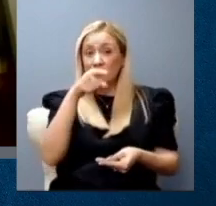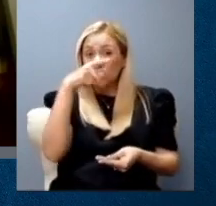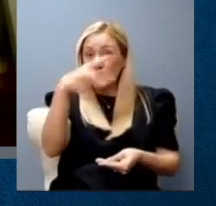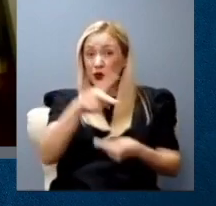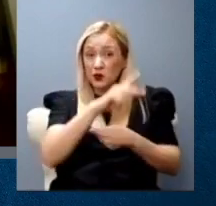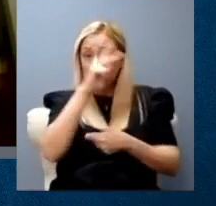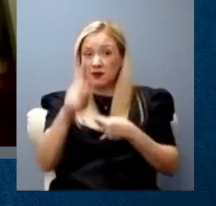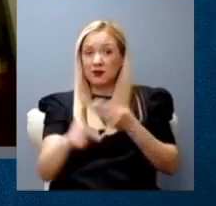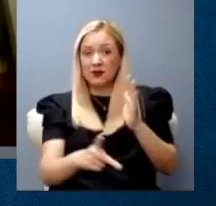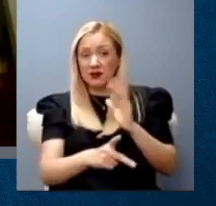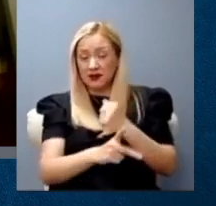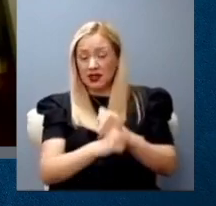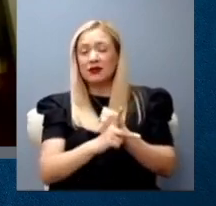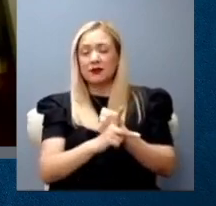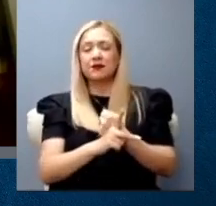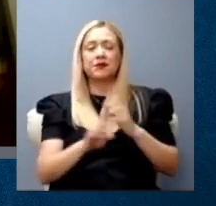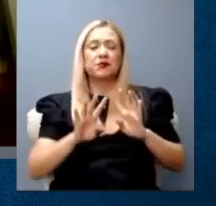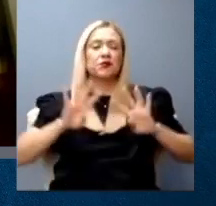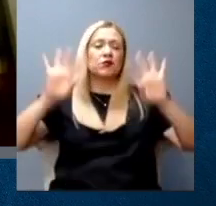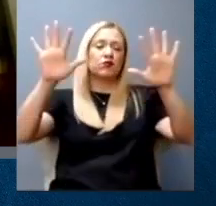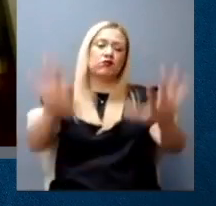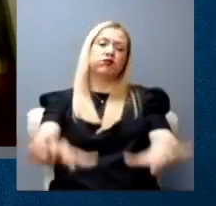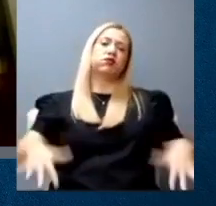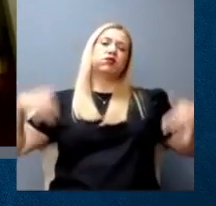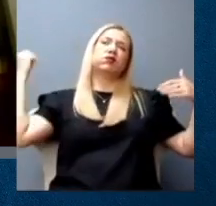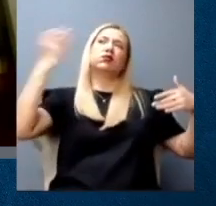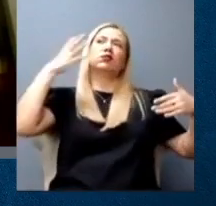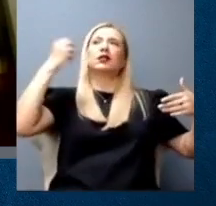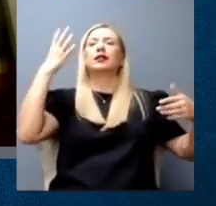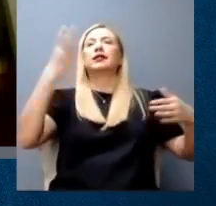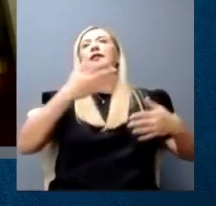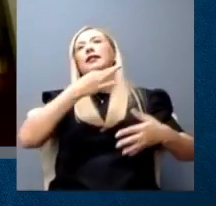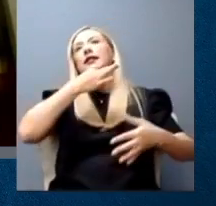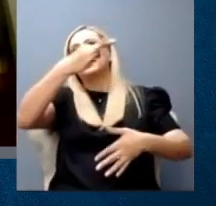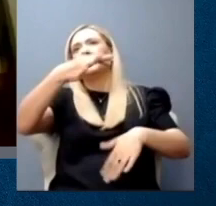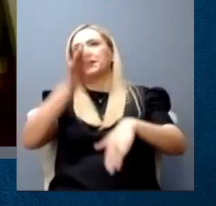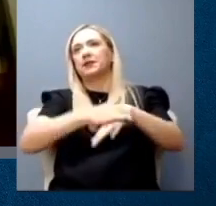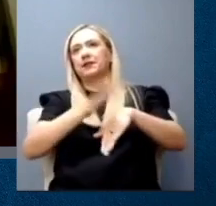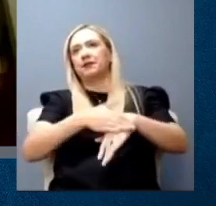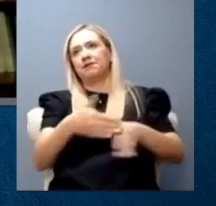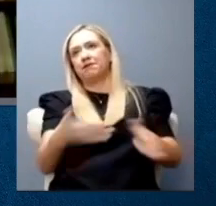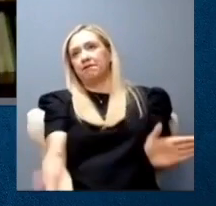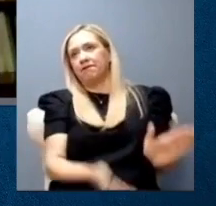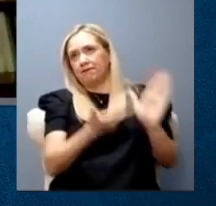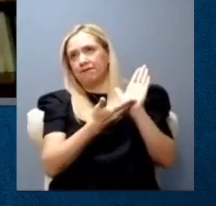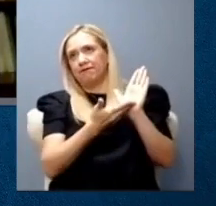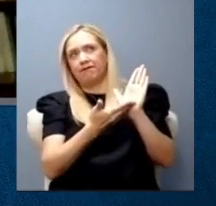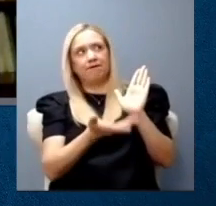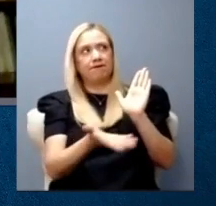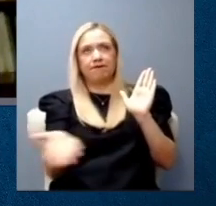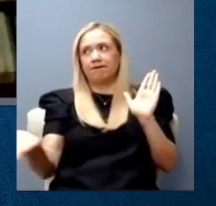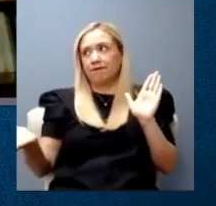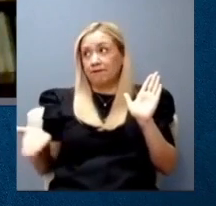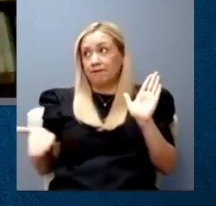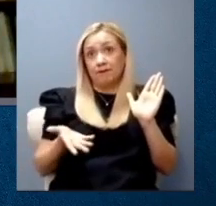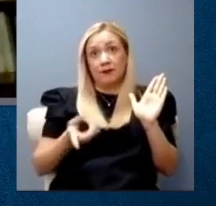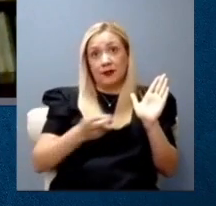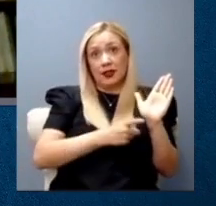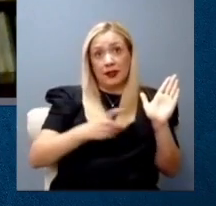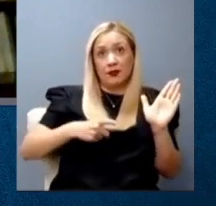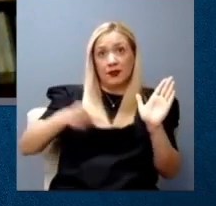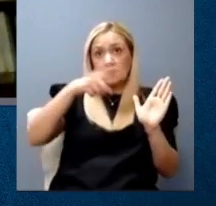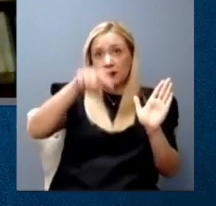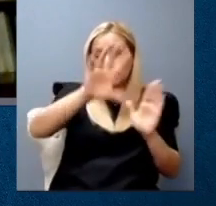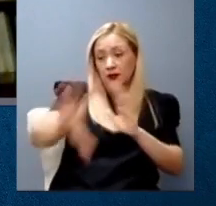violación de tal disposición, de tal tratado y por consiguiente debe de reparar a la víctima convenientemente conforme indica